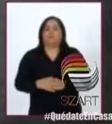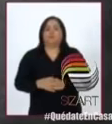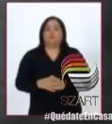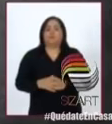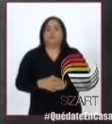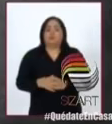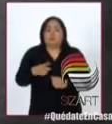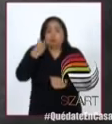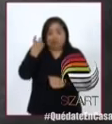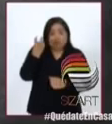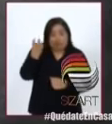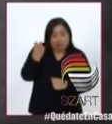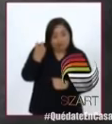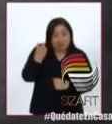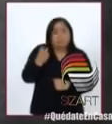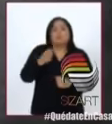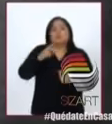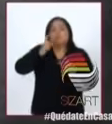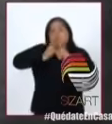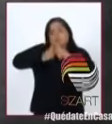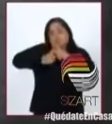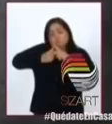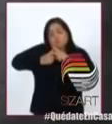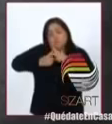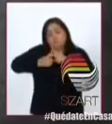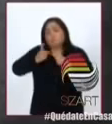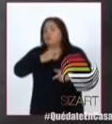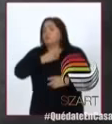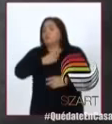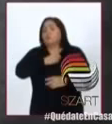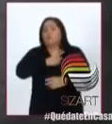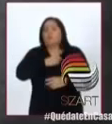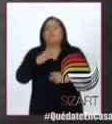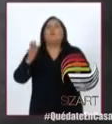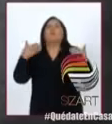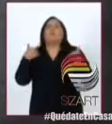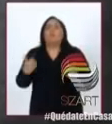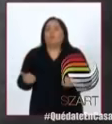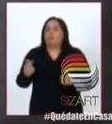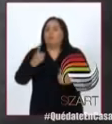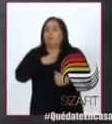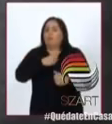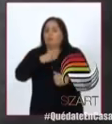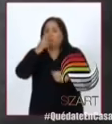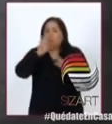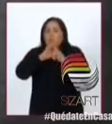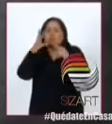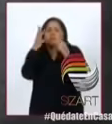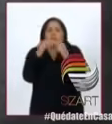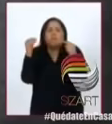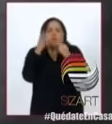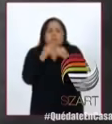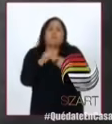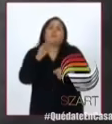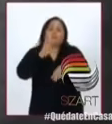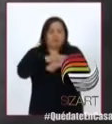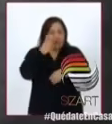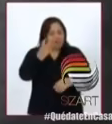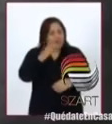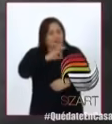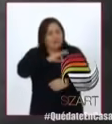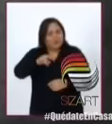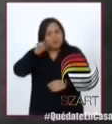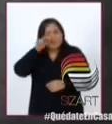En este problema, las cifras decimales solo tienen sentido hasta las que expresan centavos, por lo que se puede